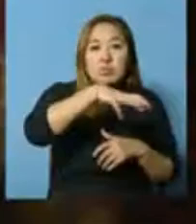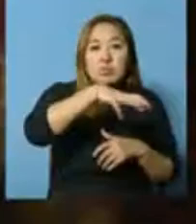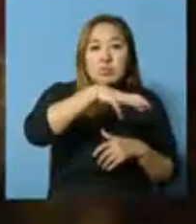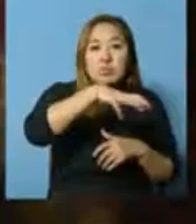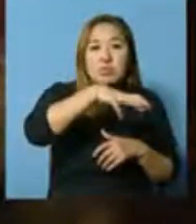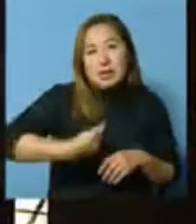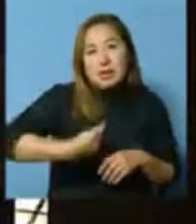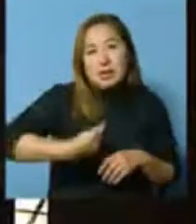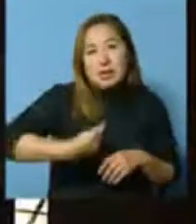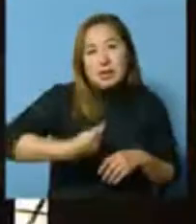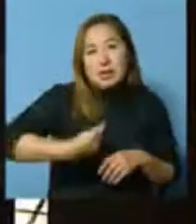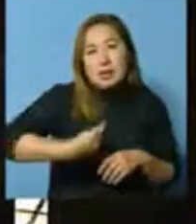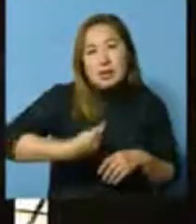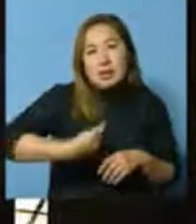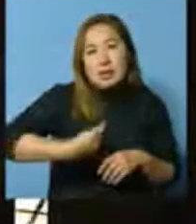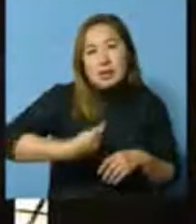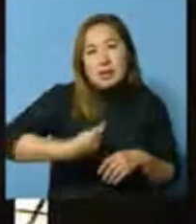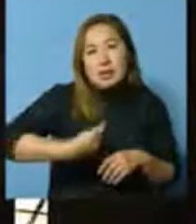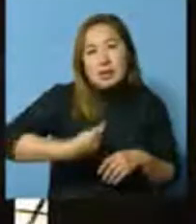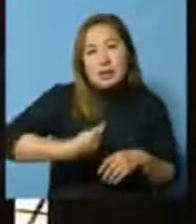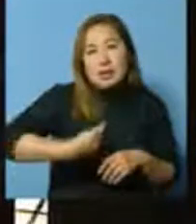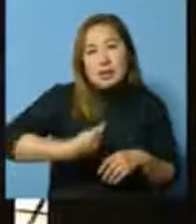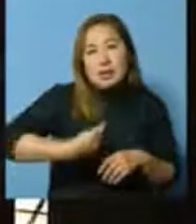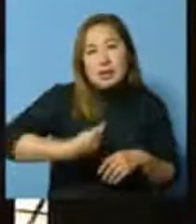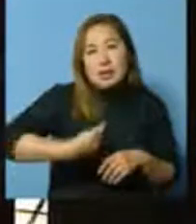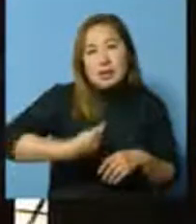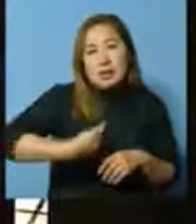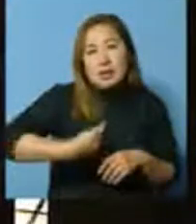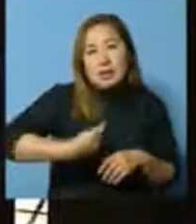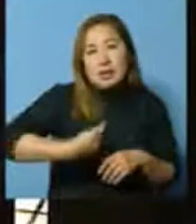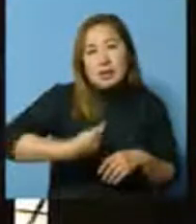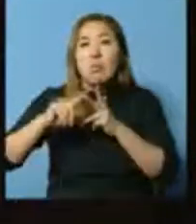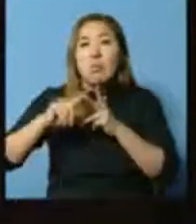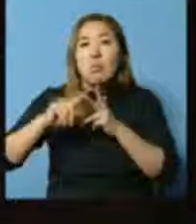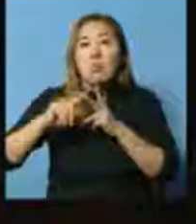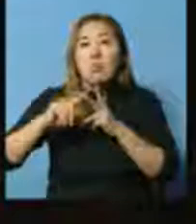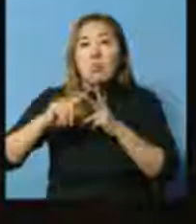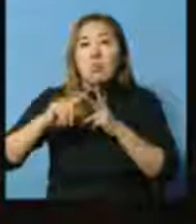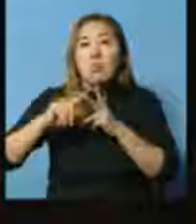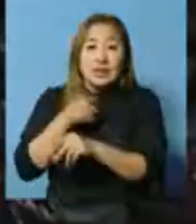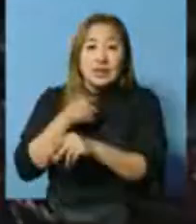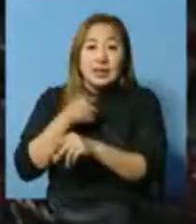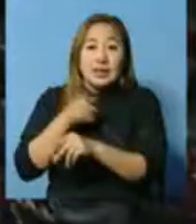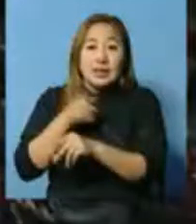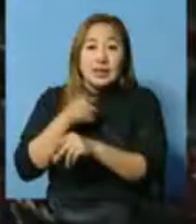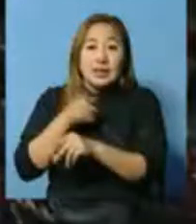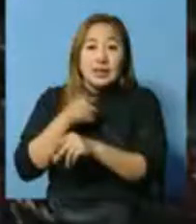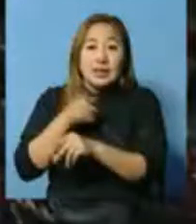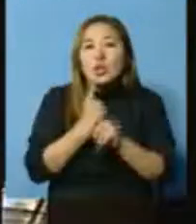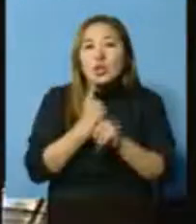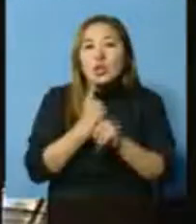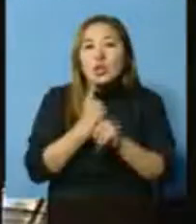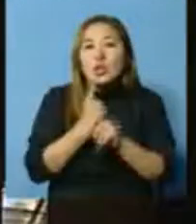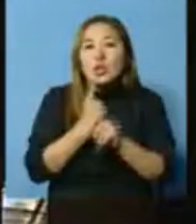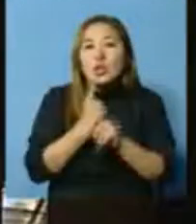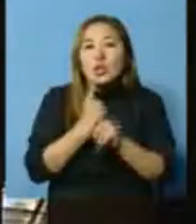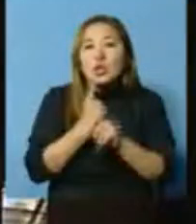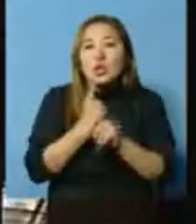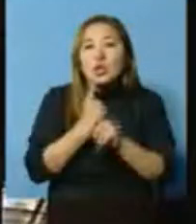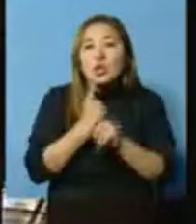este poder legislativo y el poder judicial, las entidades autárquicas y también las sociedades del Estado. Entendemos que el Ejecutivo no